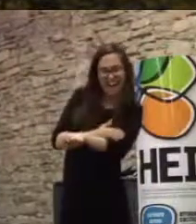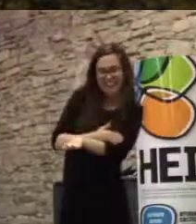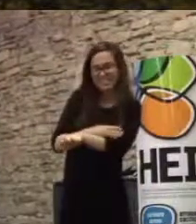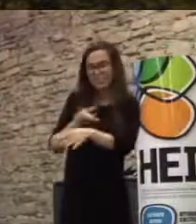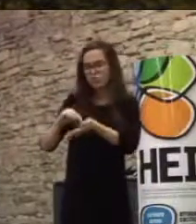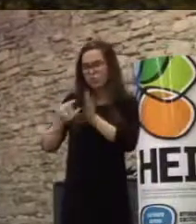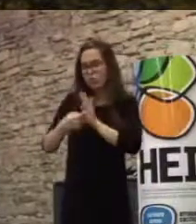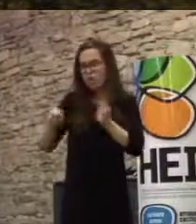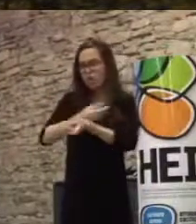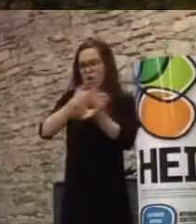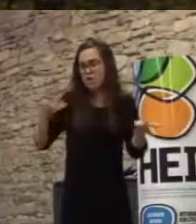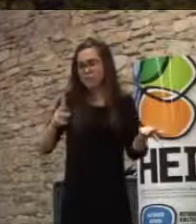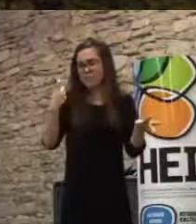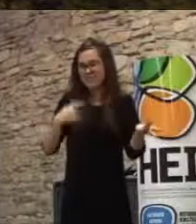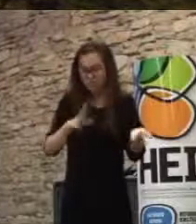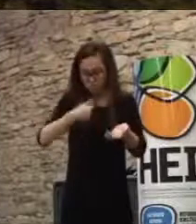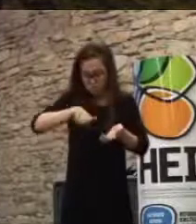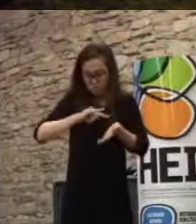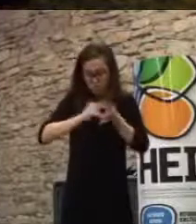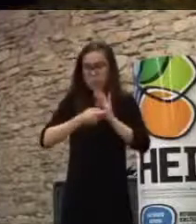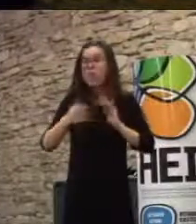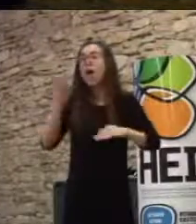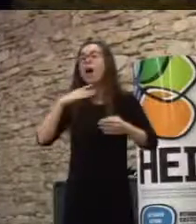todo así que dudas hasta aquí